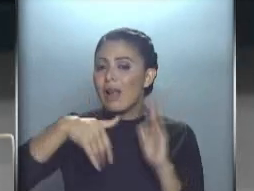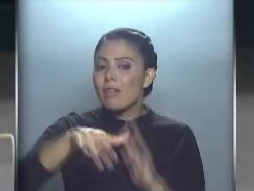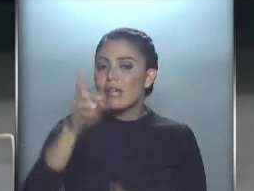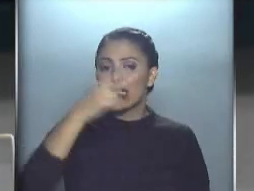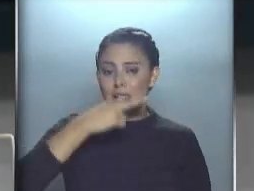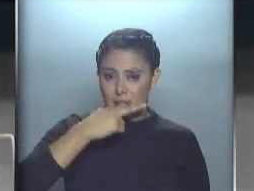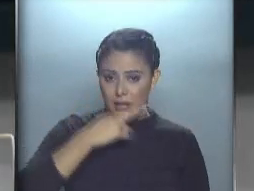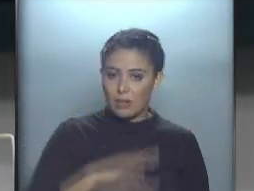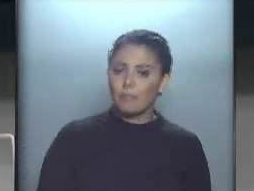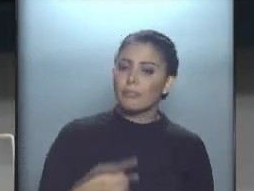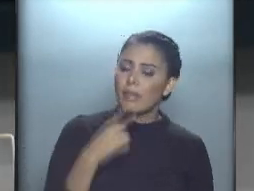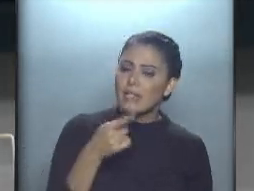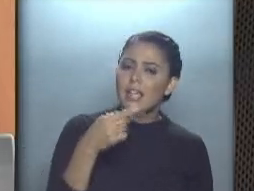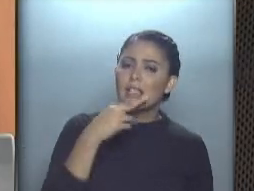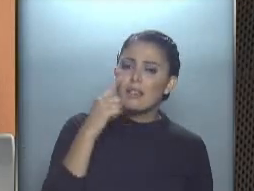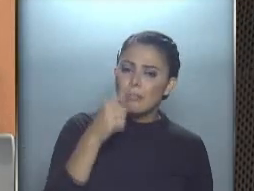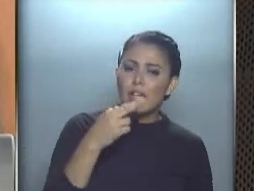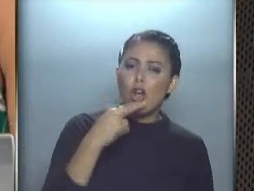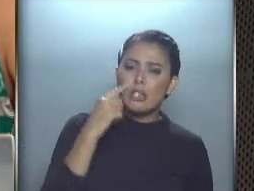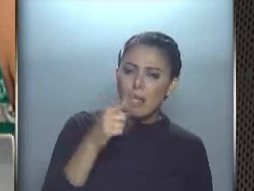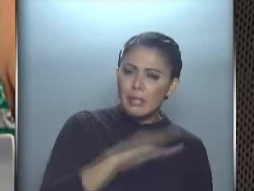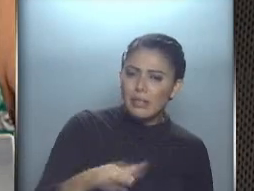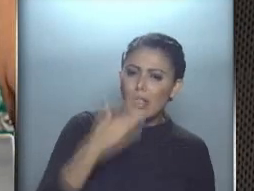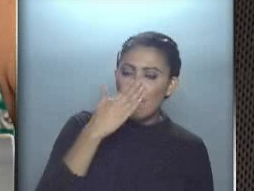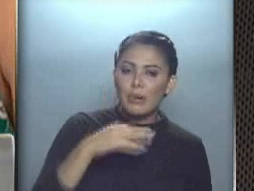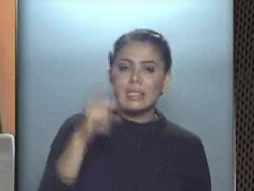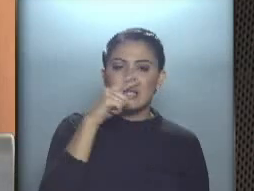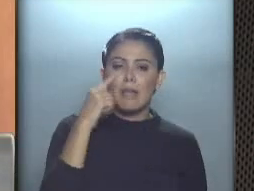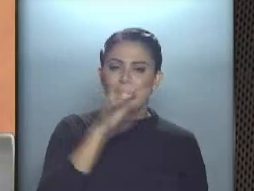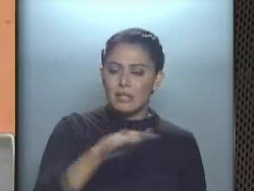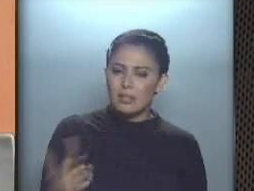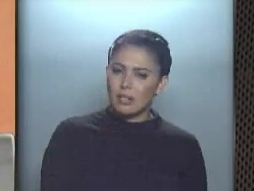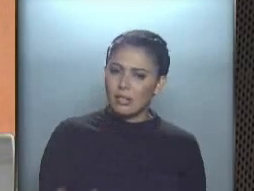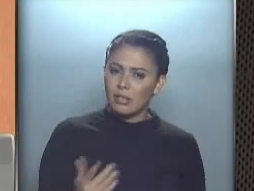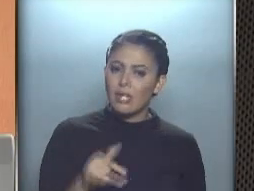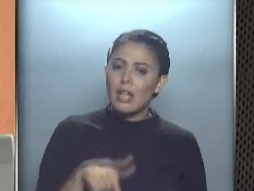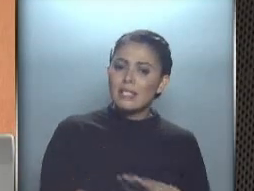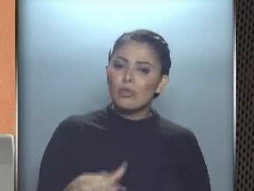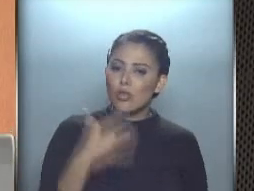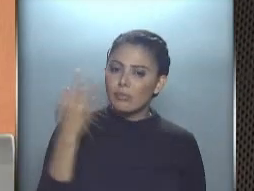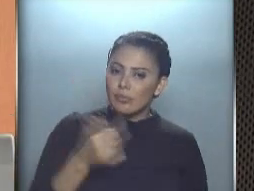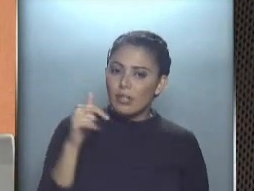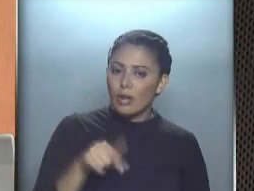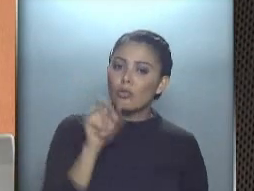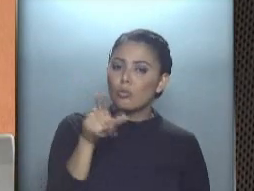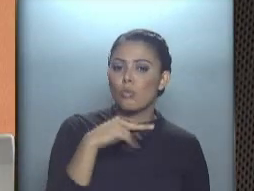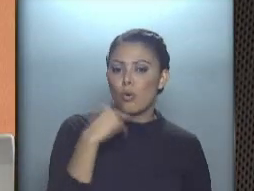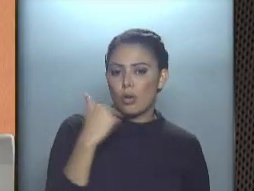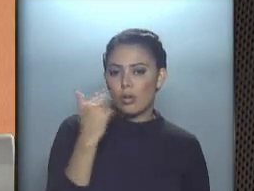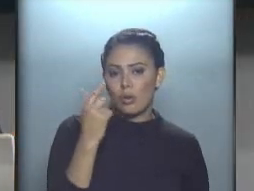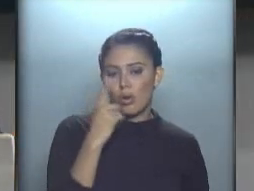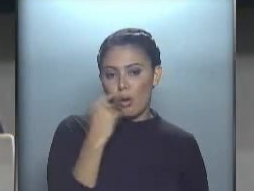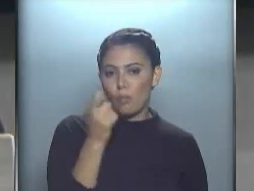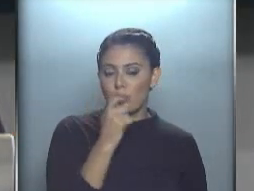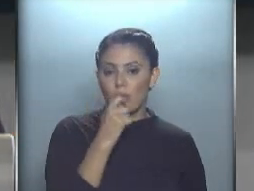17. Claro, se habló de 17.000, 11.000, después de 7.000 chicos. ¿Cuál es la situación puntual de tu hijo?